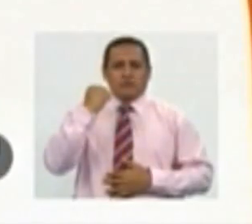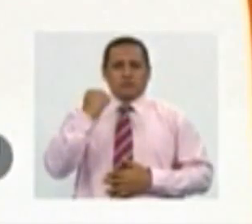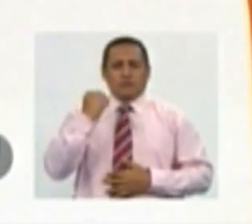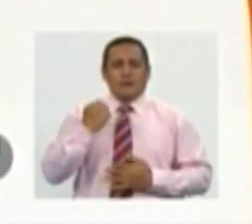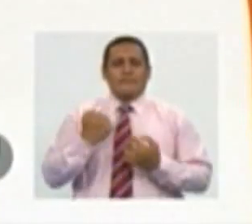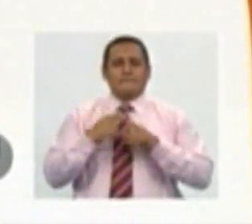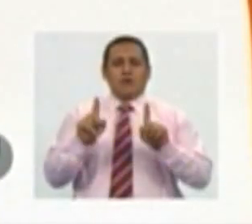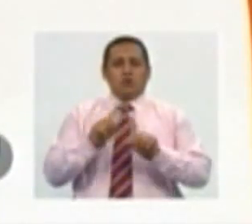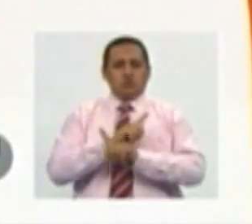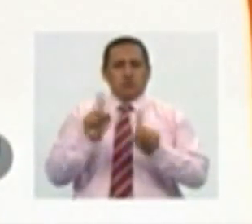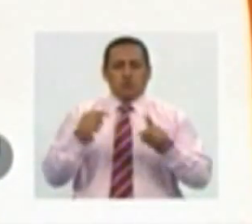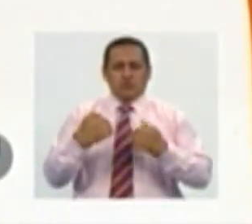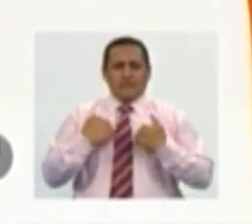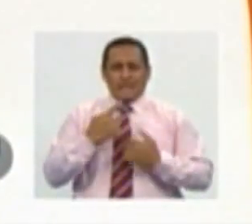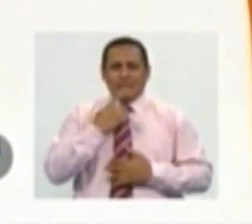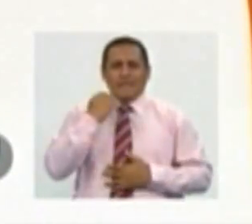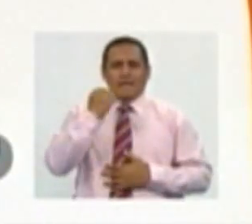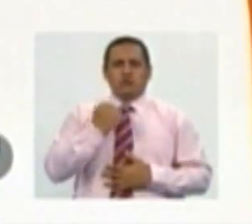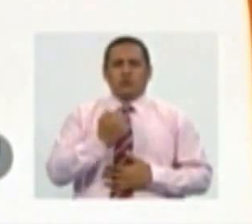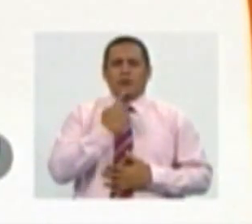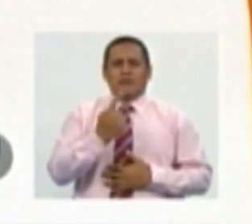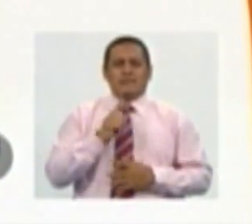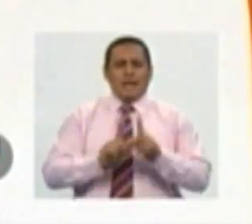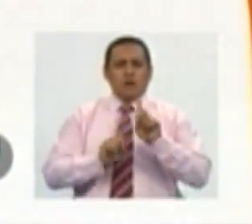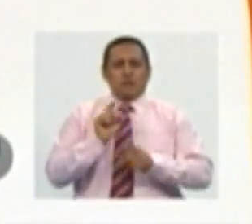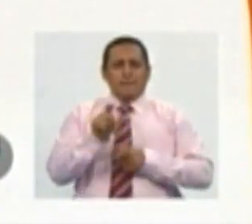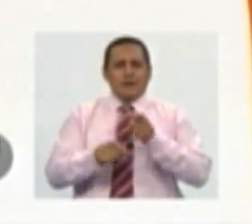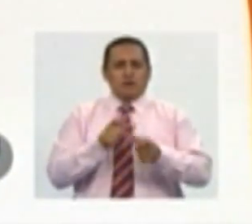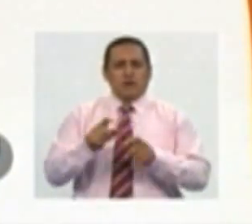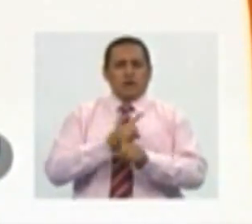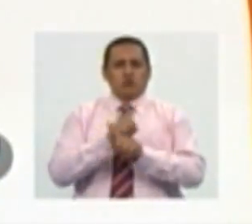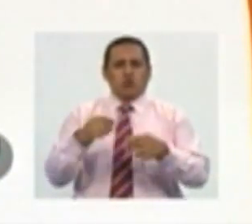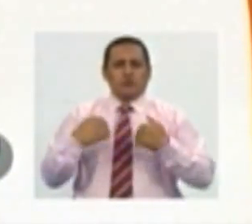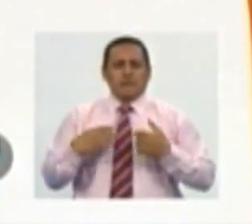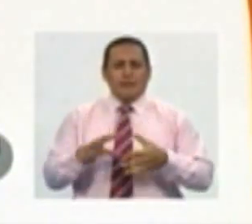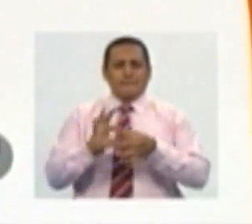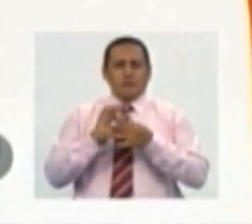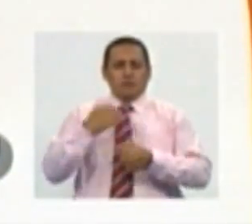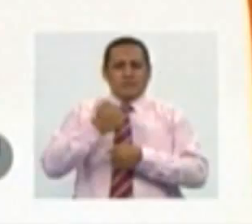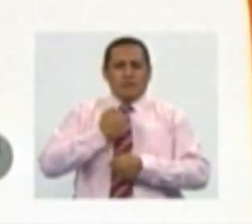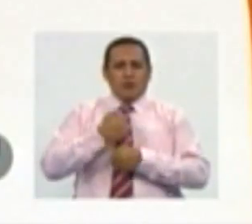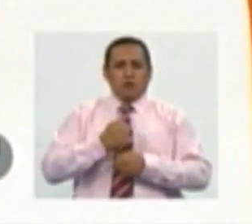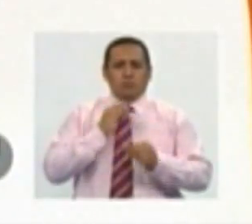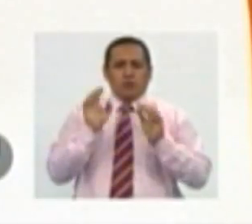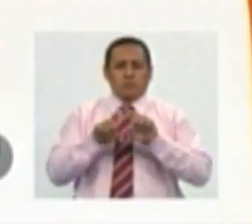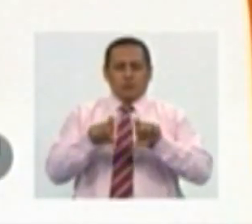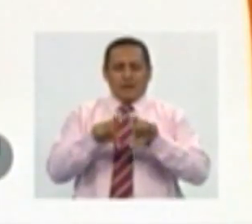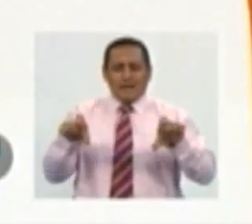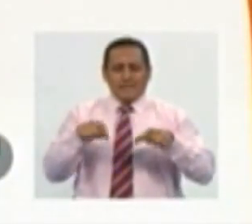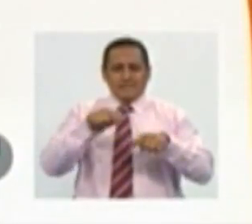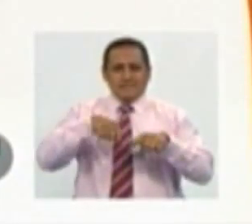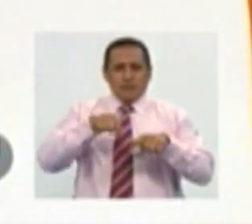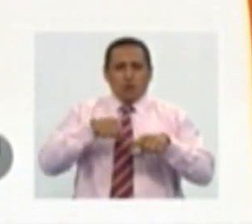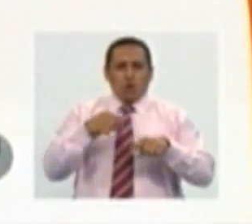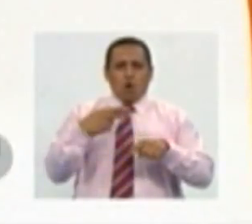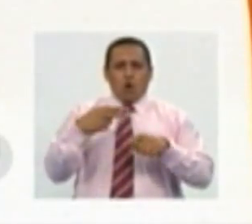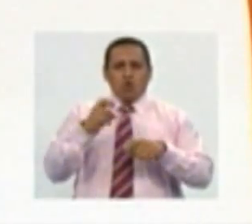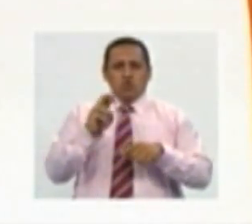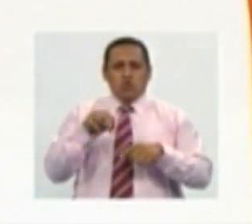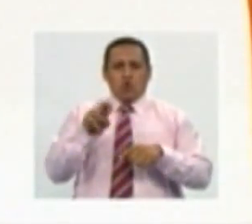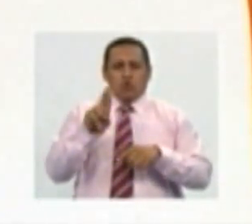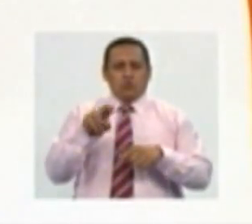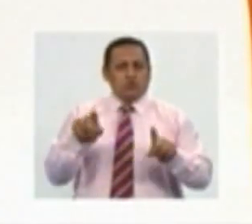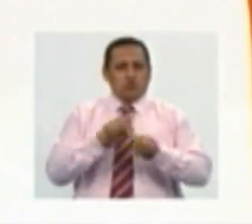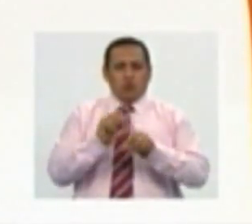Los que no tienen derecho básicamente son aquellas personas que no tienen vínculo laboral, como los que están por recibos por honorarios. Estas